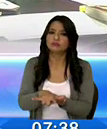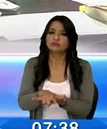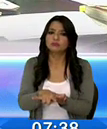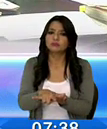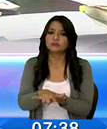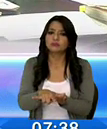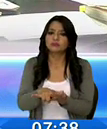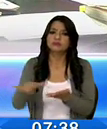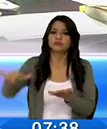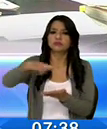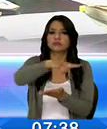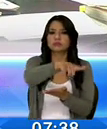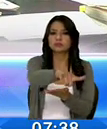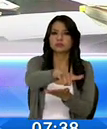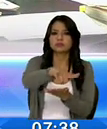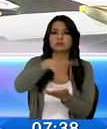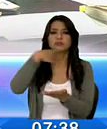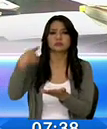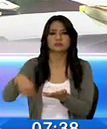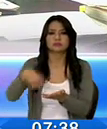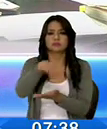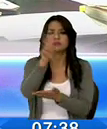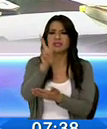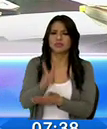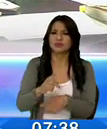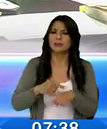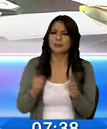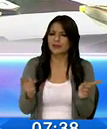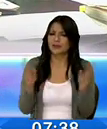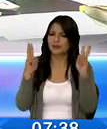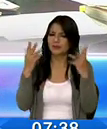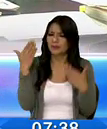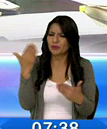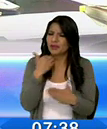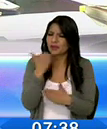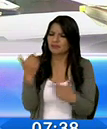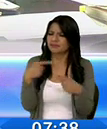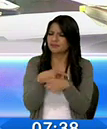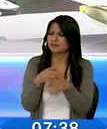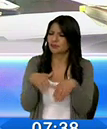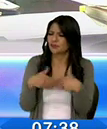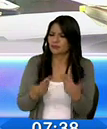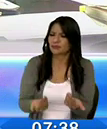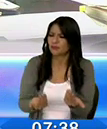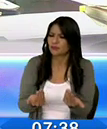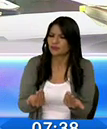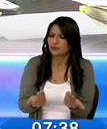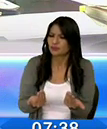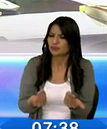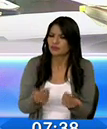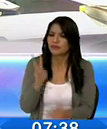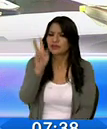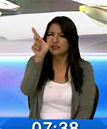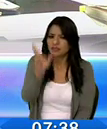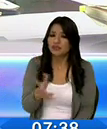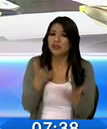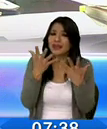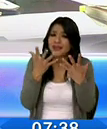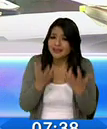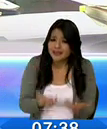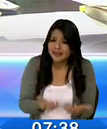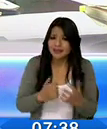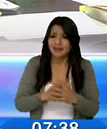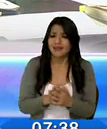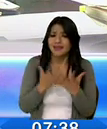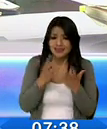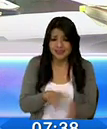entre una ruta aérea entre Moscú y Caracas, algo que no tiene ningún tipo de sentido, porque ¿qué venezolano en este momento que gana